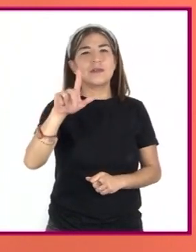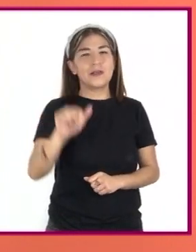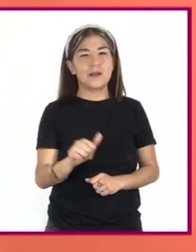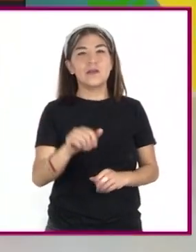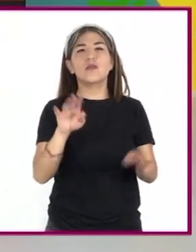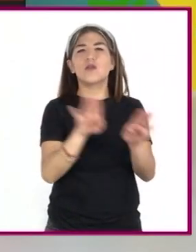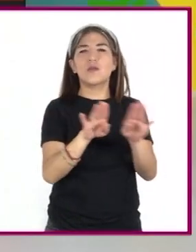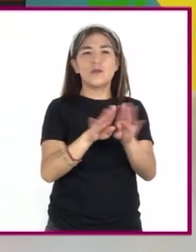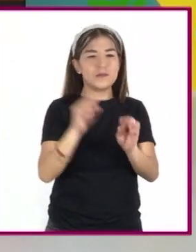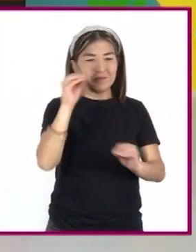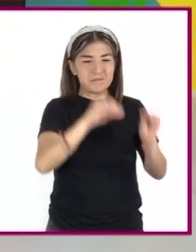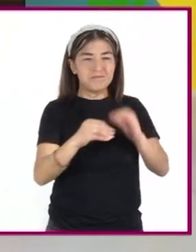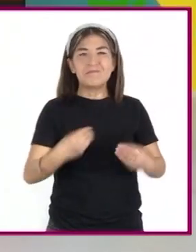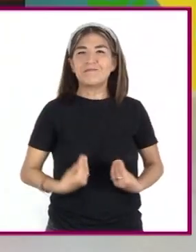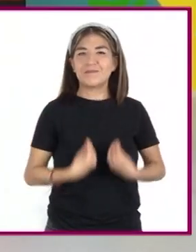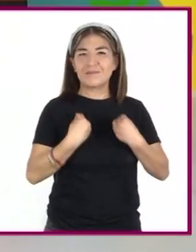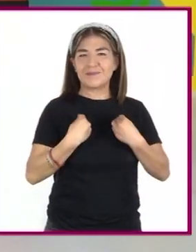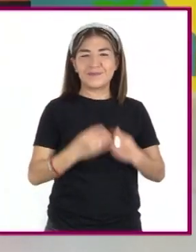la vida.